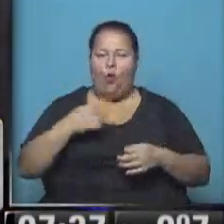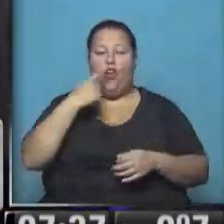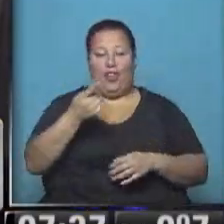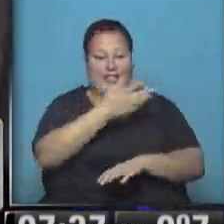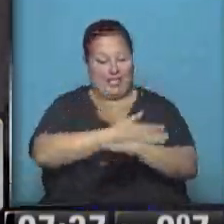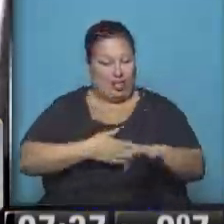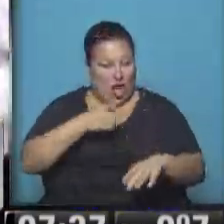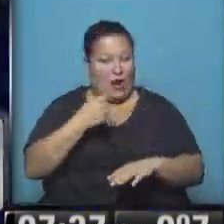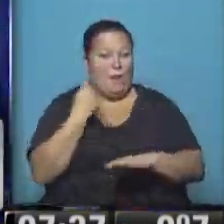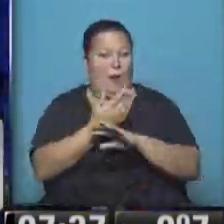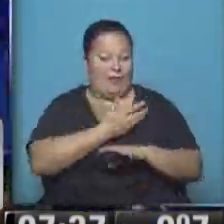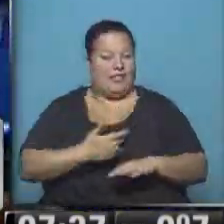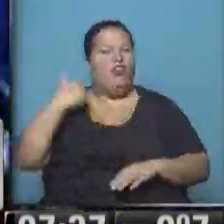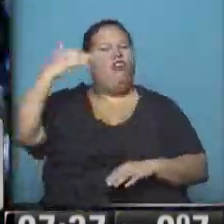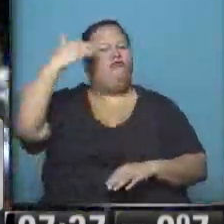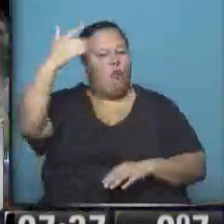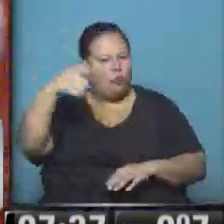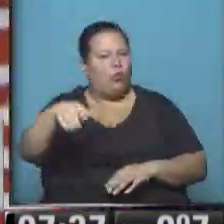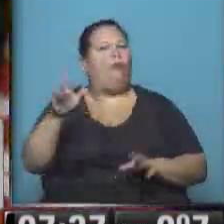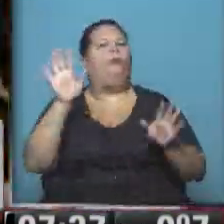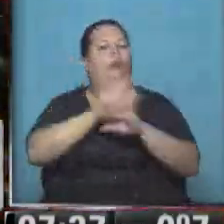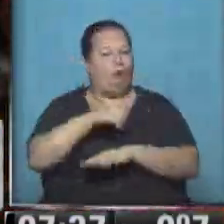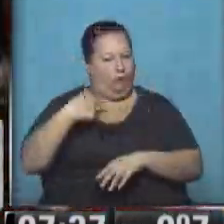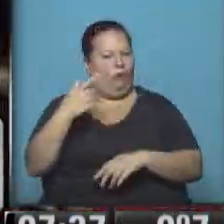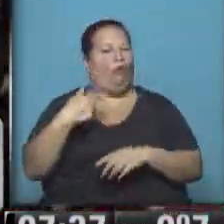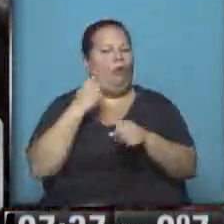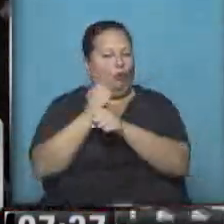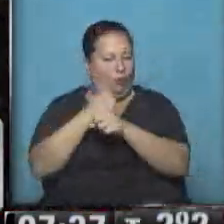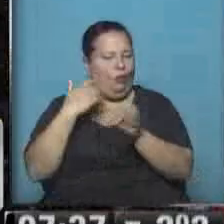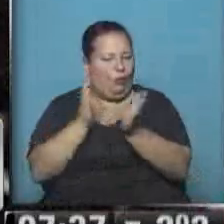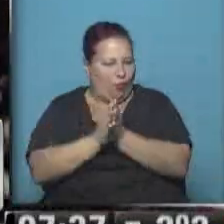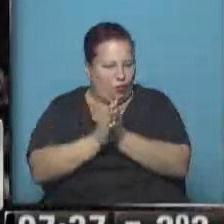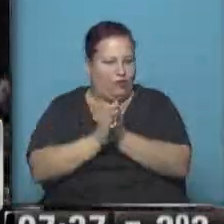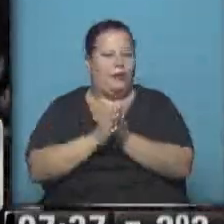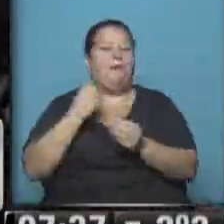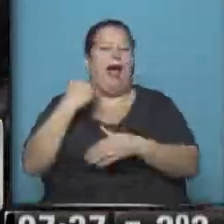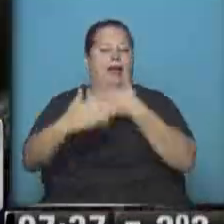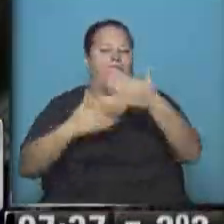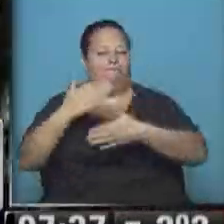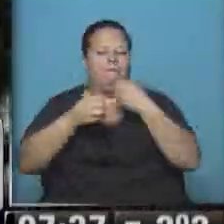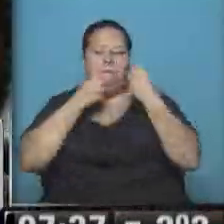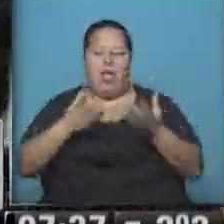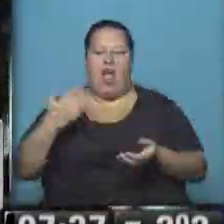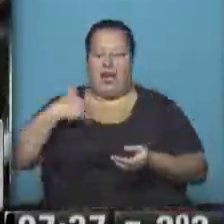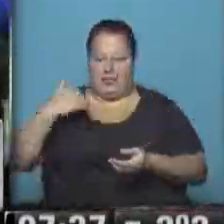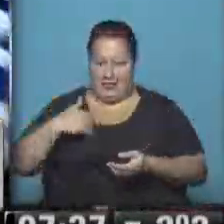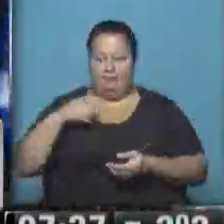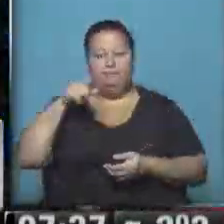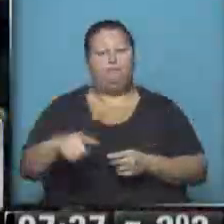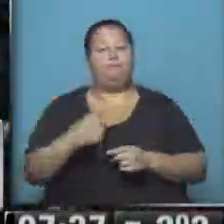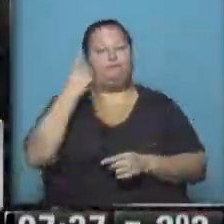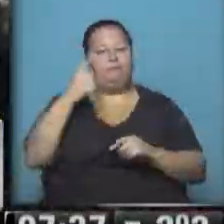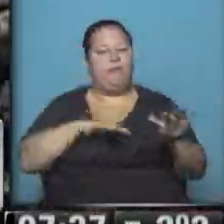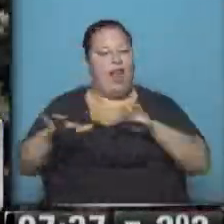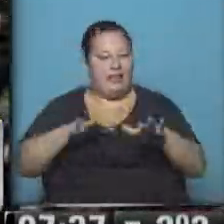precandidato a la presidencia que en el futuro nos va a encontrar trabajando Juntos por el desarrollo del país Estas son las primeras